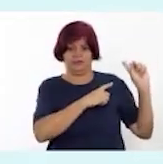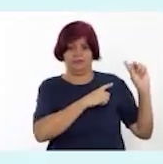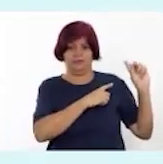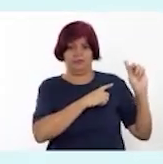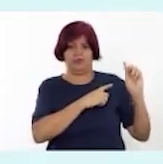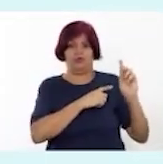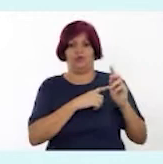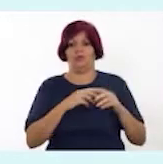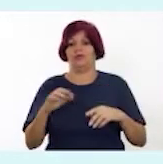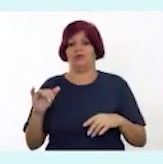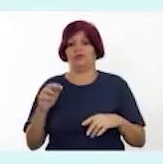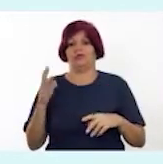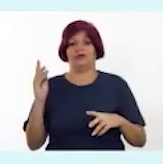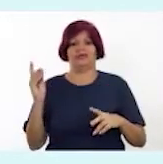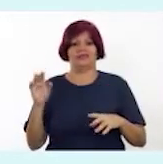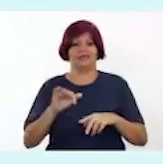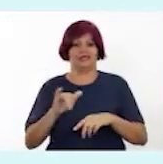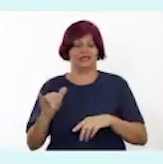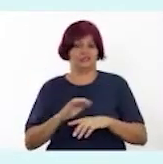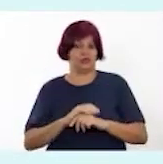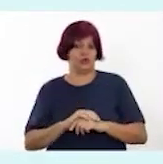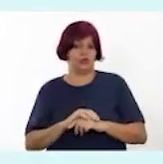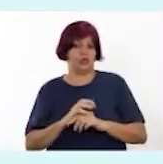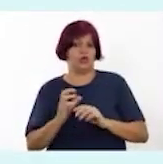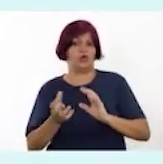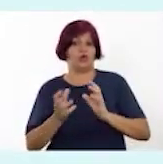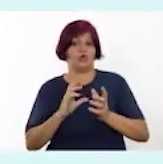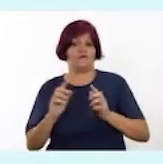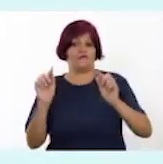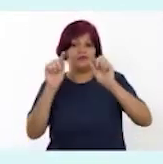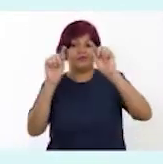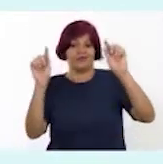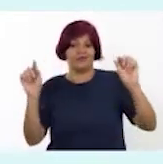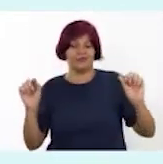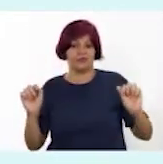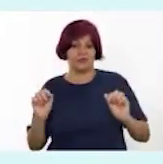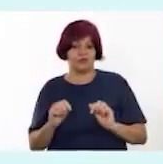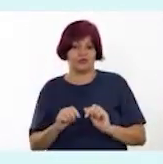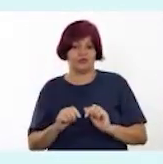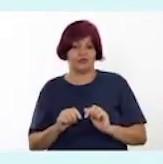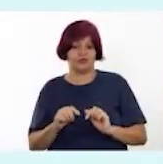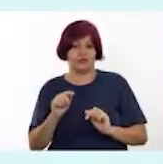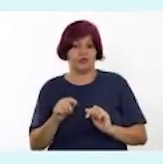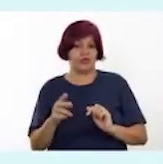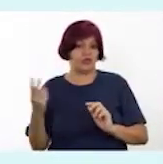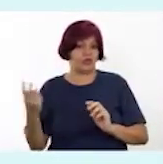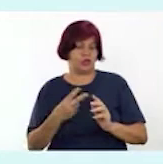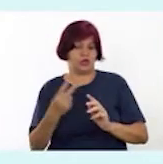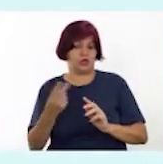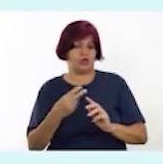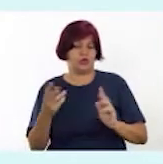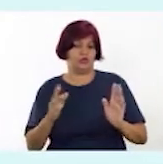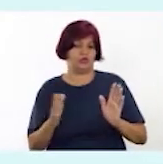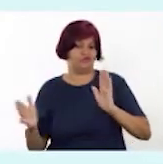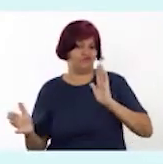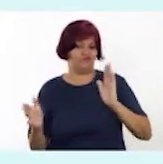una desigualdad o en forma de corchete. En este caso, en ambos, o